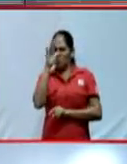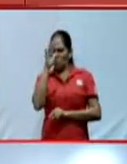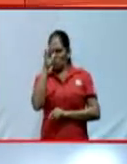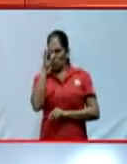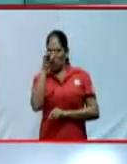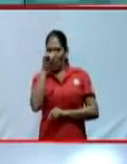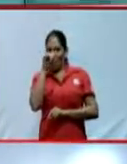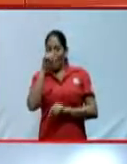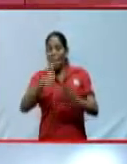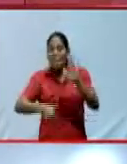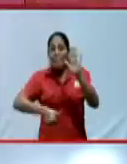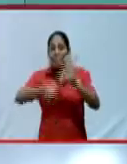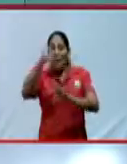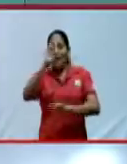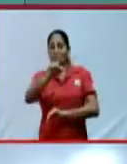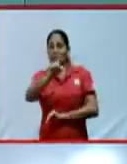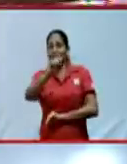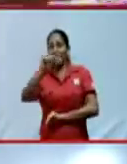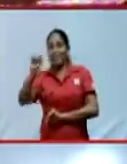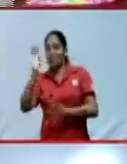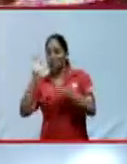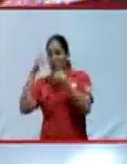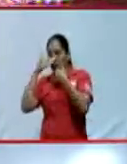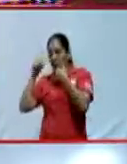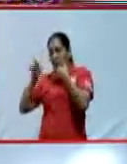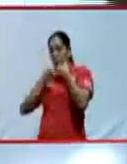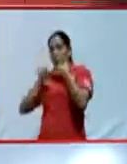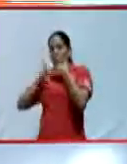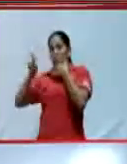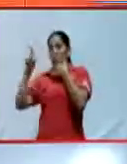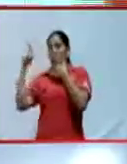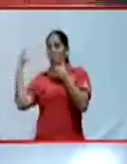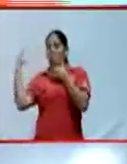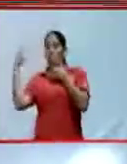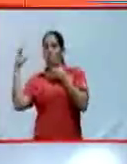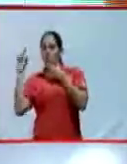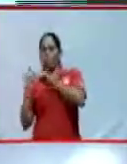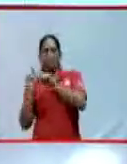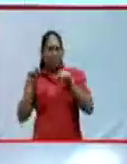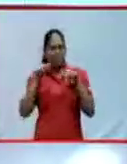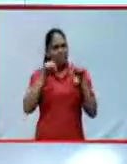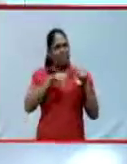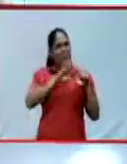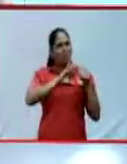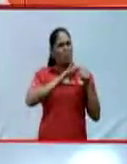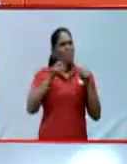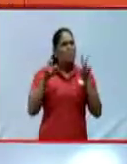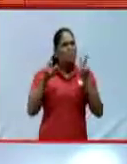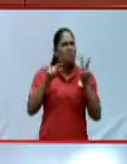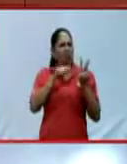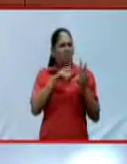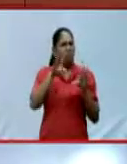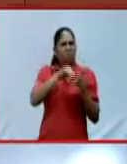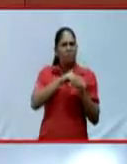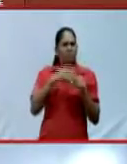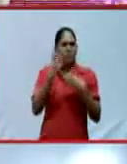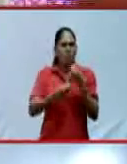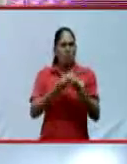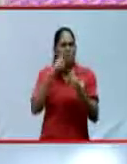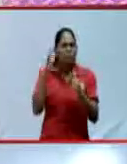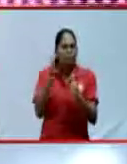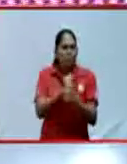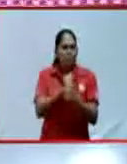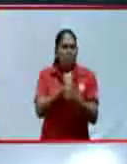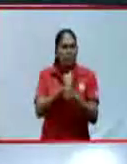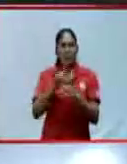habló de vacío de poder. Se hablaba de paro cívico. Es decir, siempre se utilizan eufemismos para tratar de esconder la realidad. ¿Por